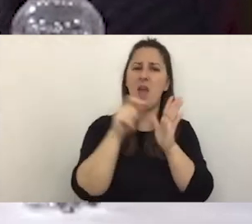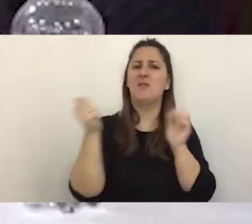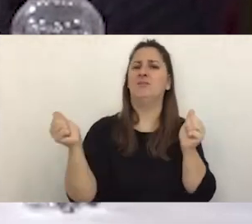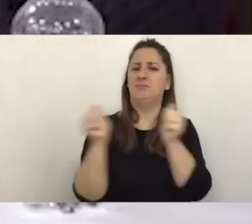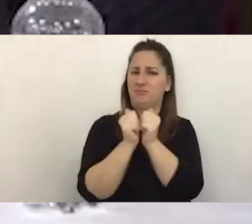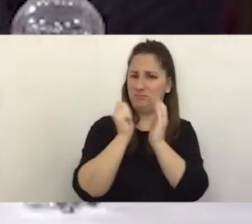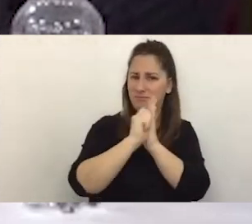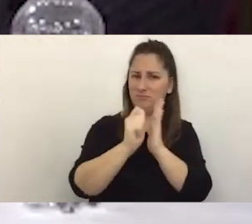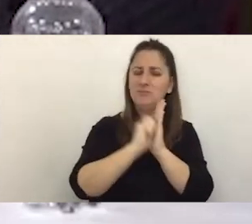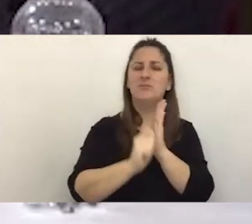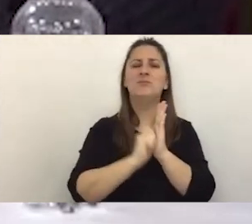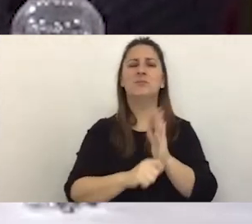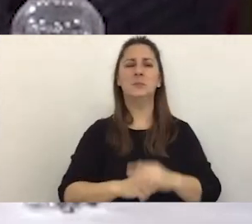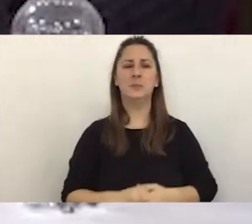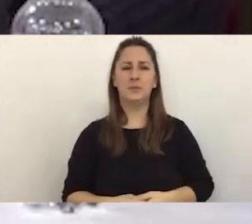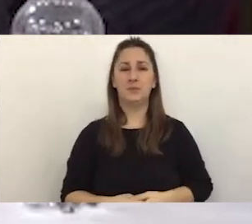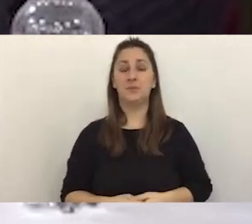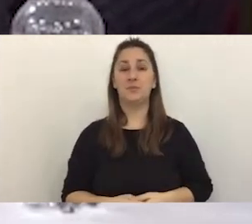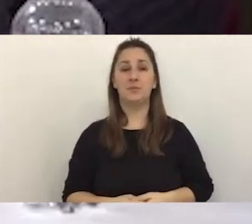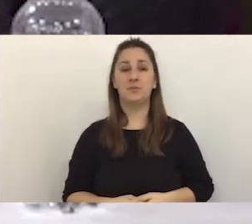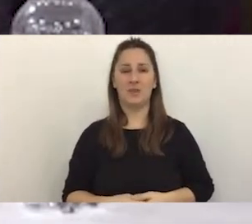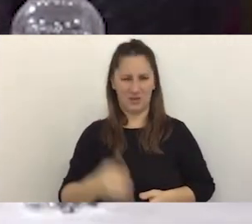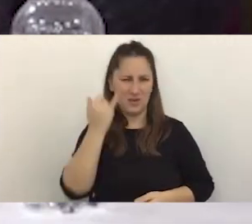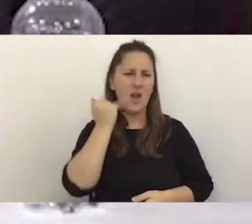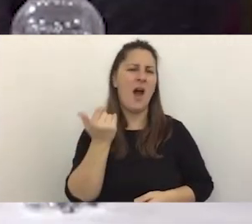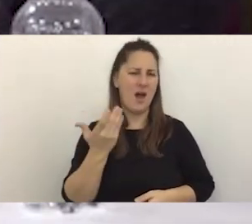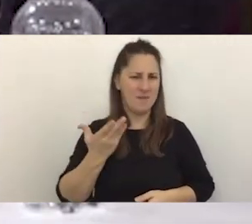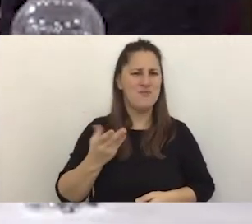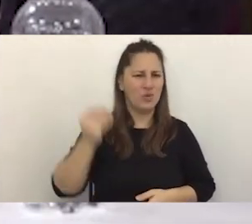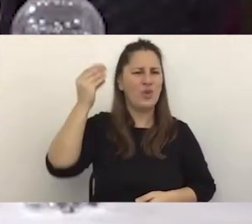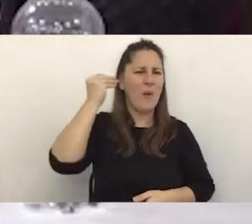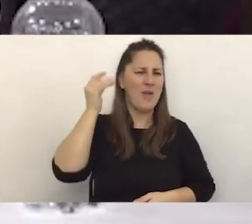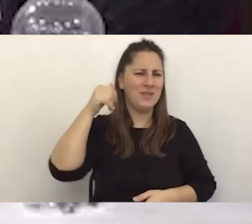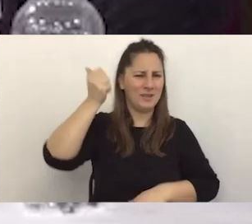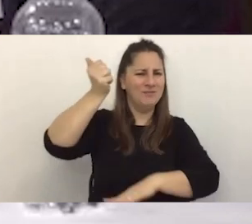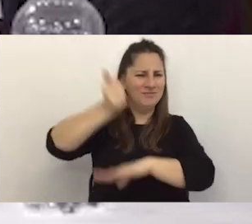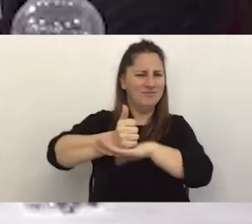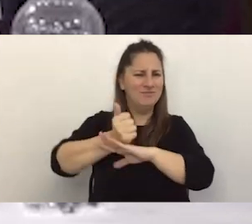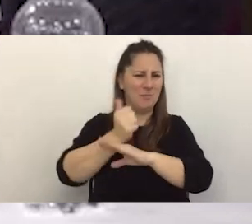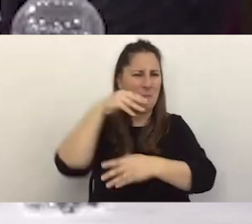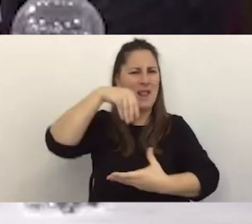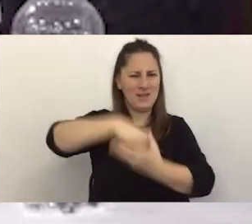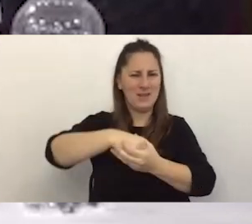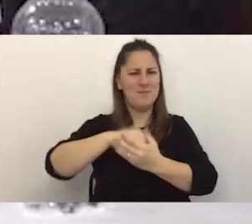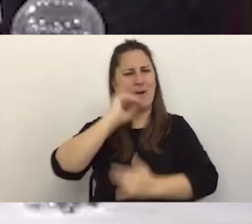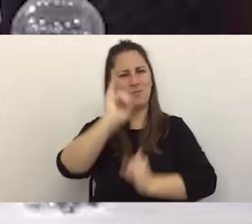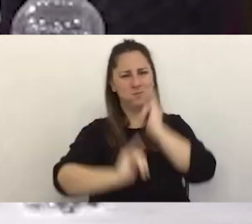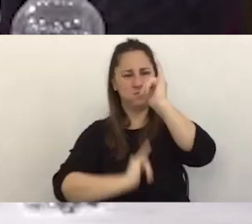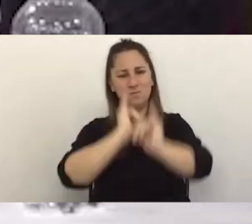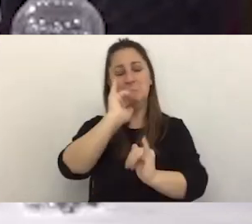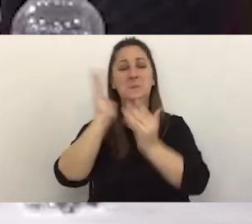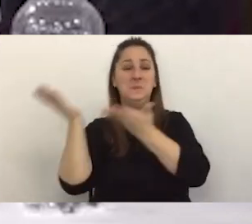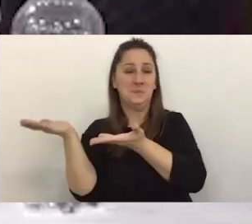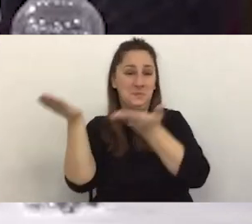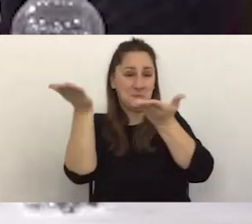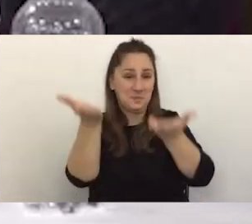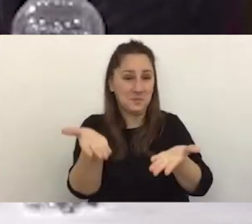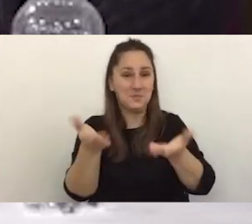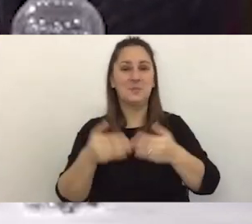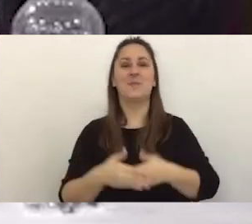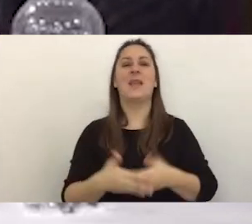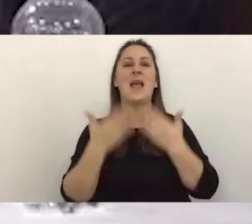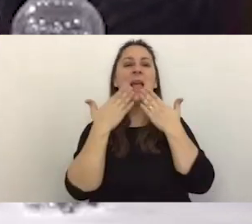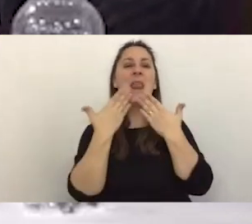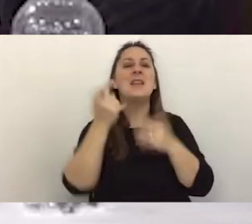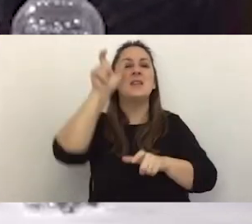Bueno, ya lo hemos escuchado en varias oportunidades. Así que los voy a dejar con él y bueno, muchas gracias a todos los que están